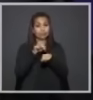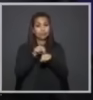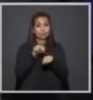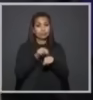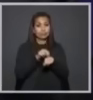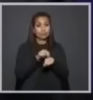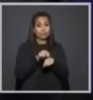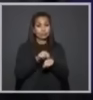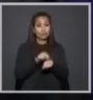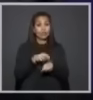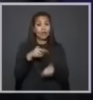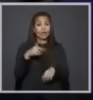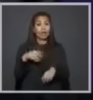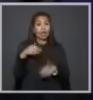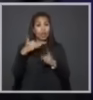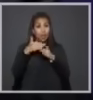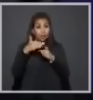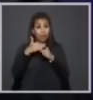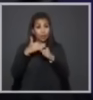estamos extrayendo